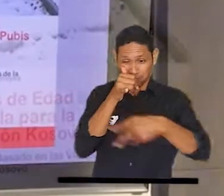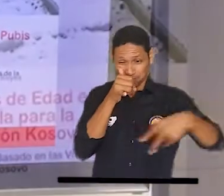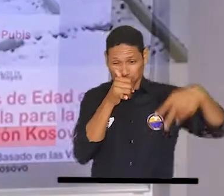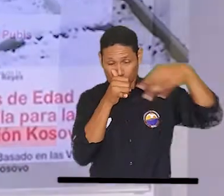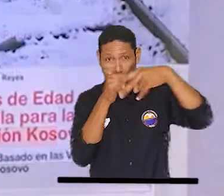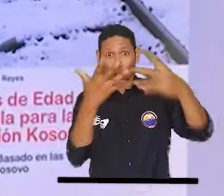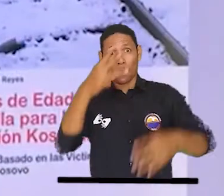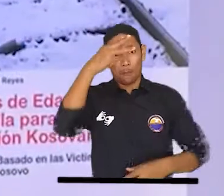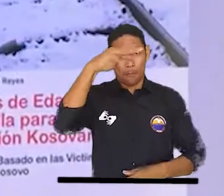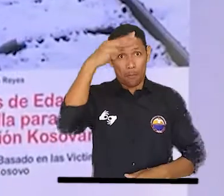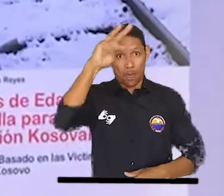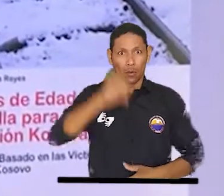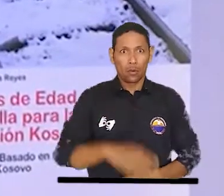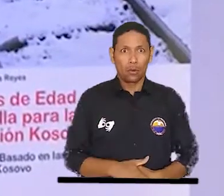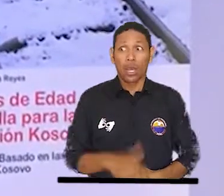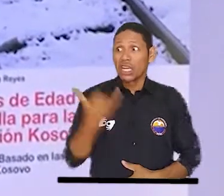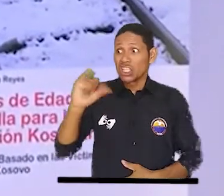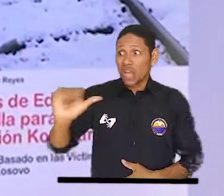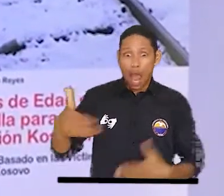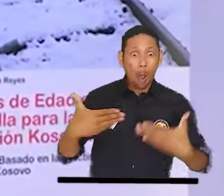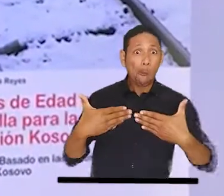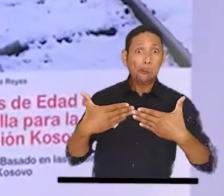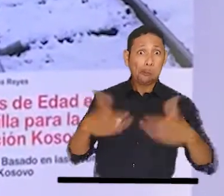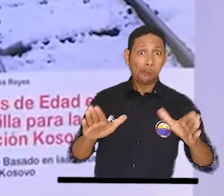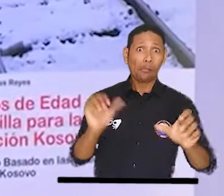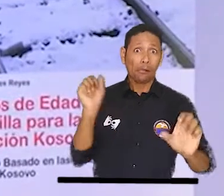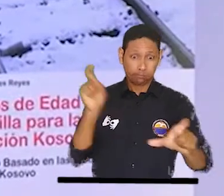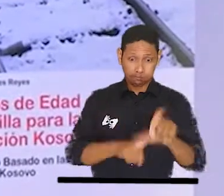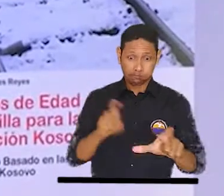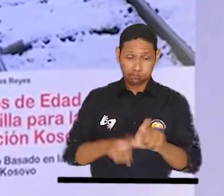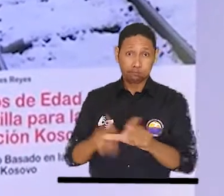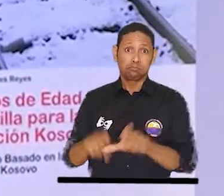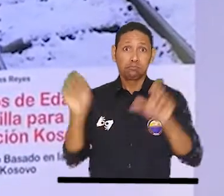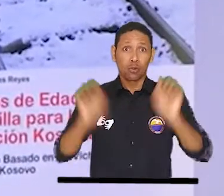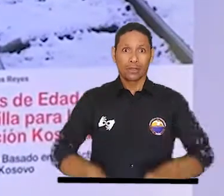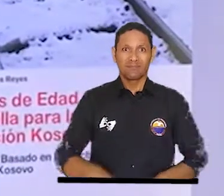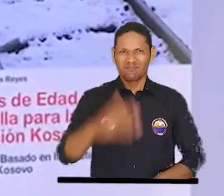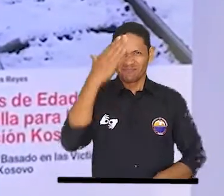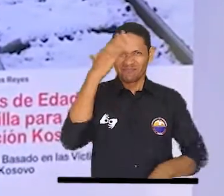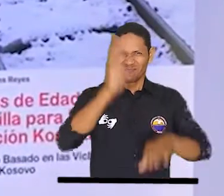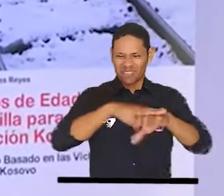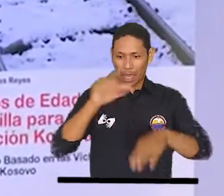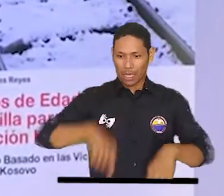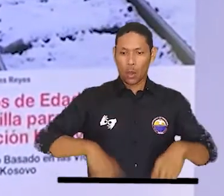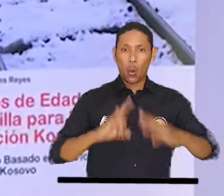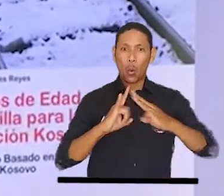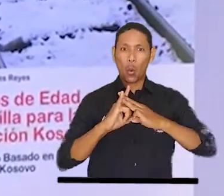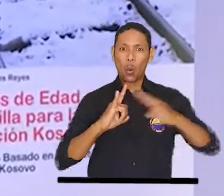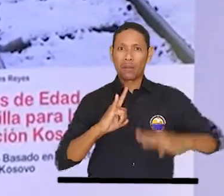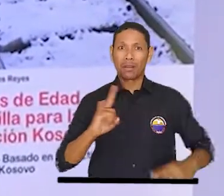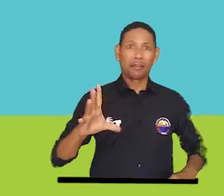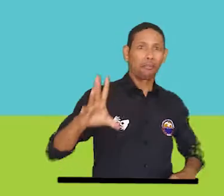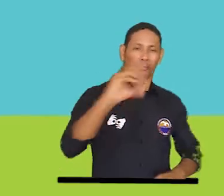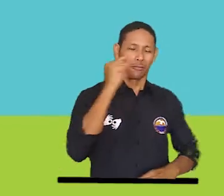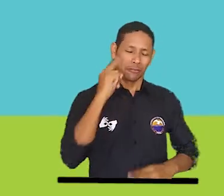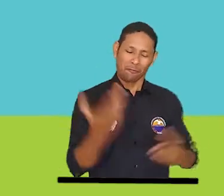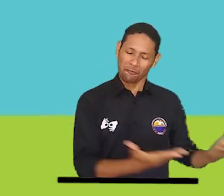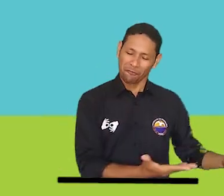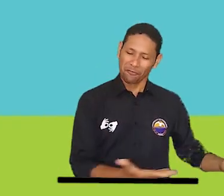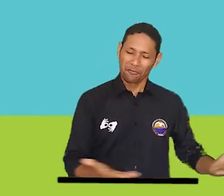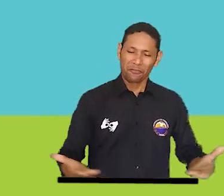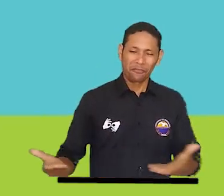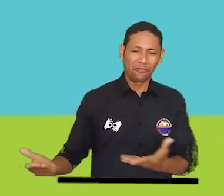en México. Quiero contarles que las inscripciones estarán abiertas y recordarles que en nuestra casa de estudios todos son bienvenidos.